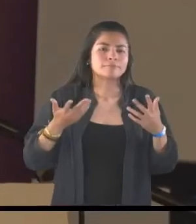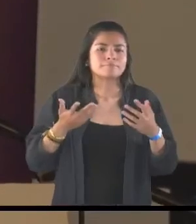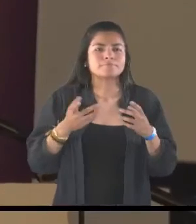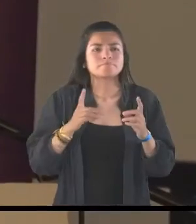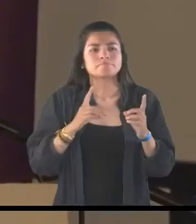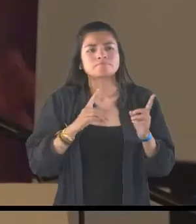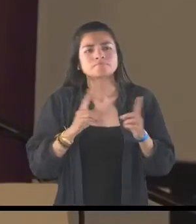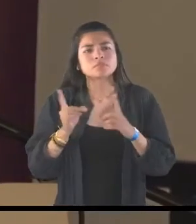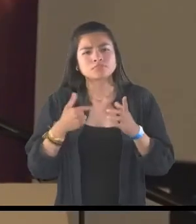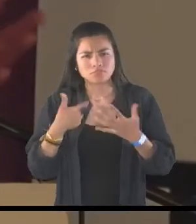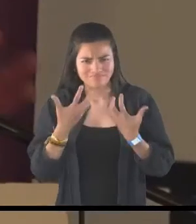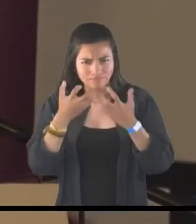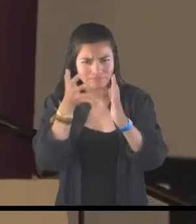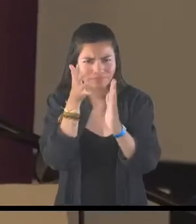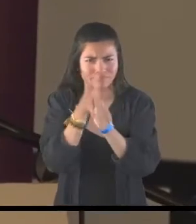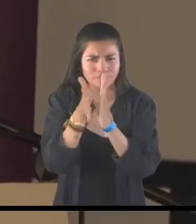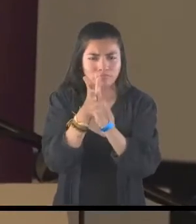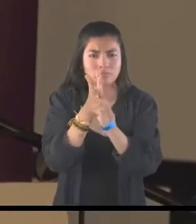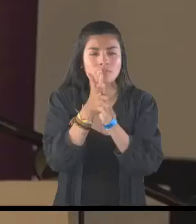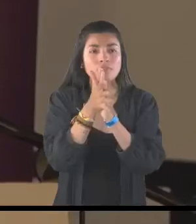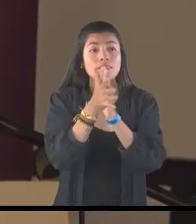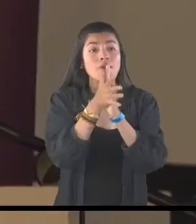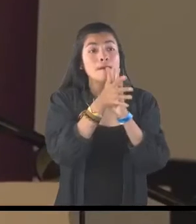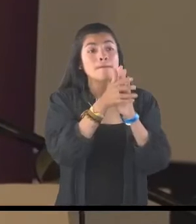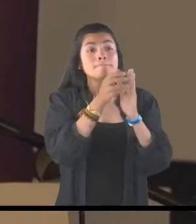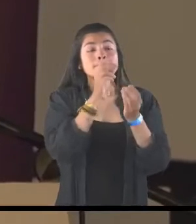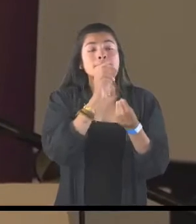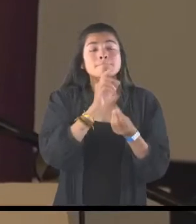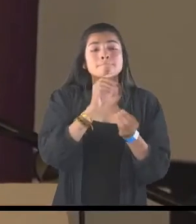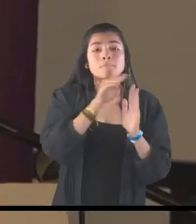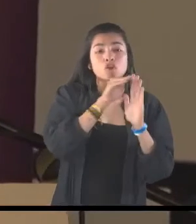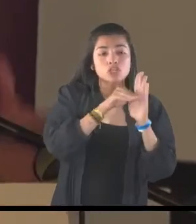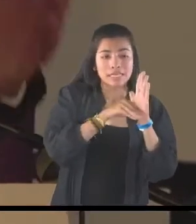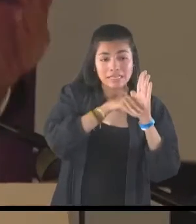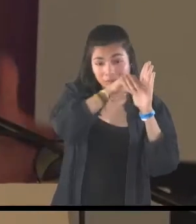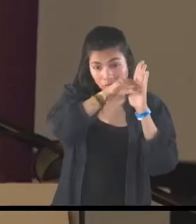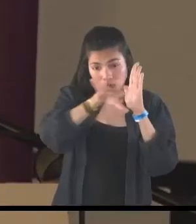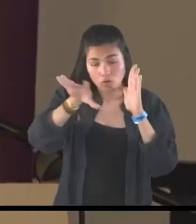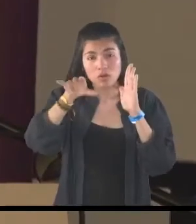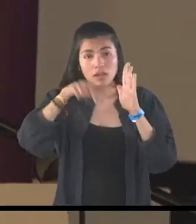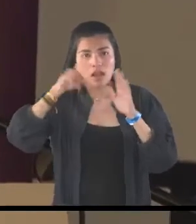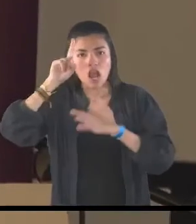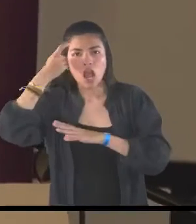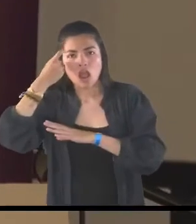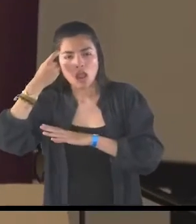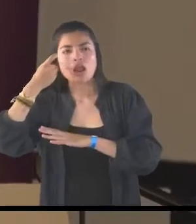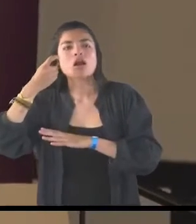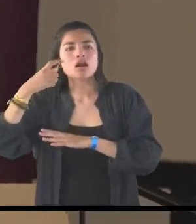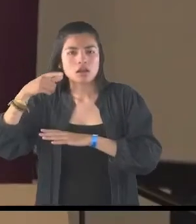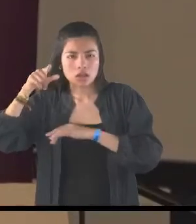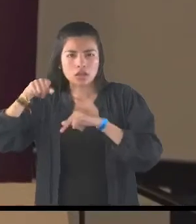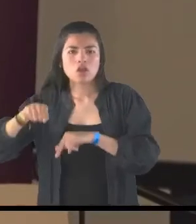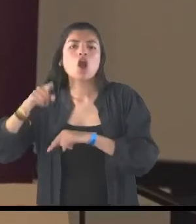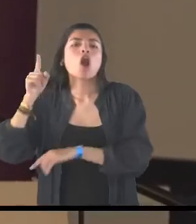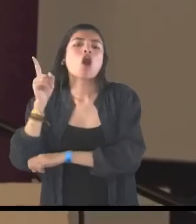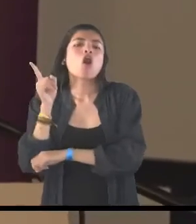decirles que todas las políticas públicas del gobierno están encaminadas por orden del señor presidente de la